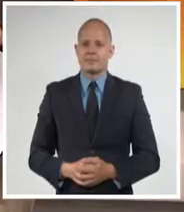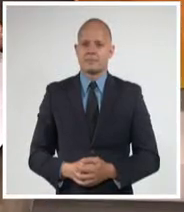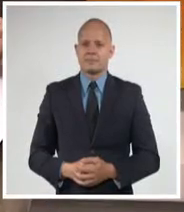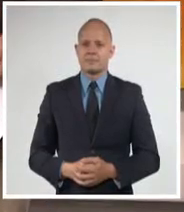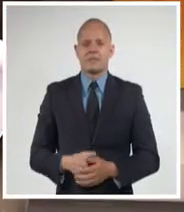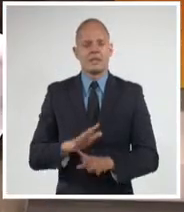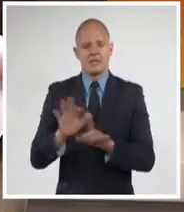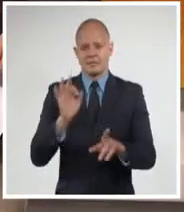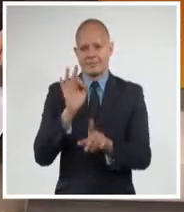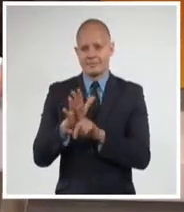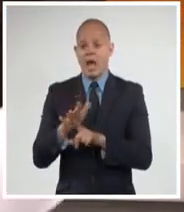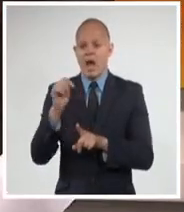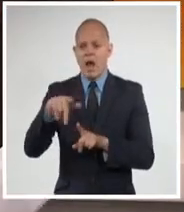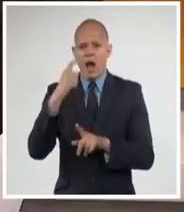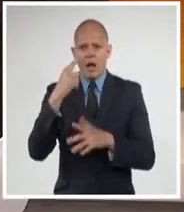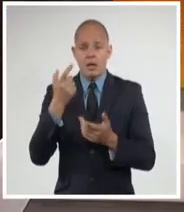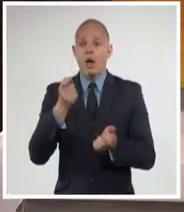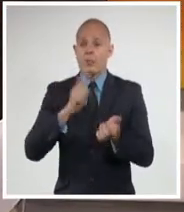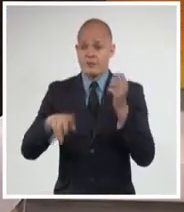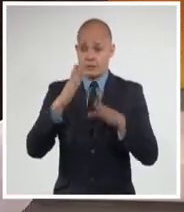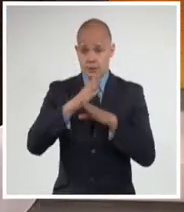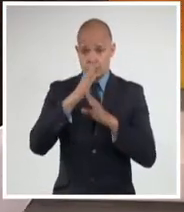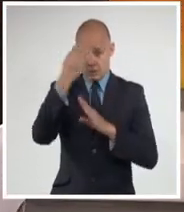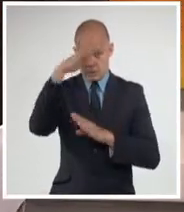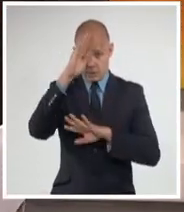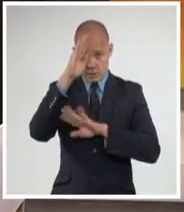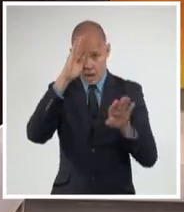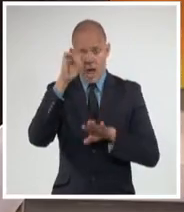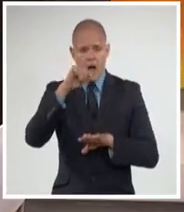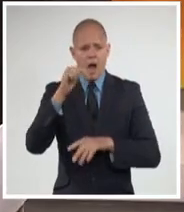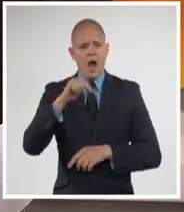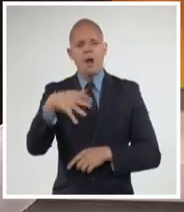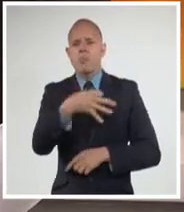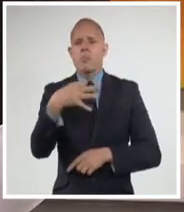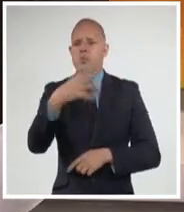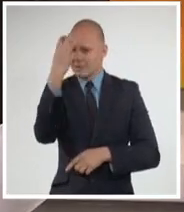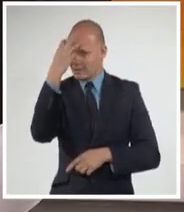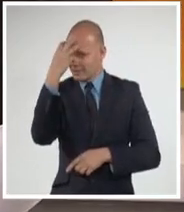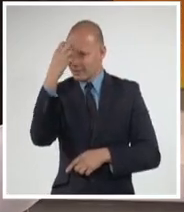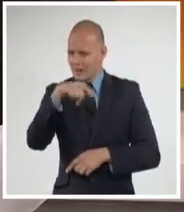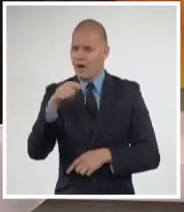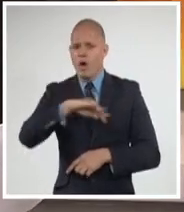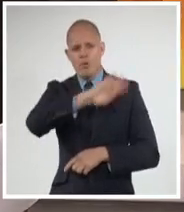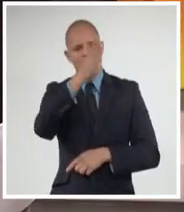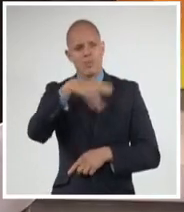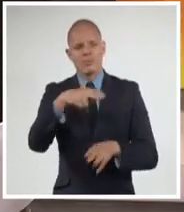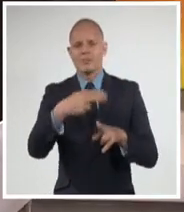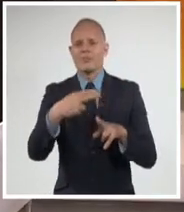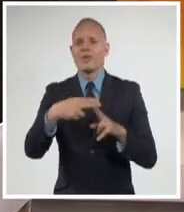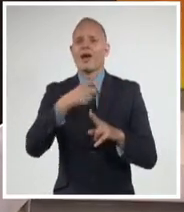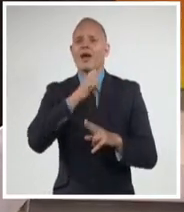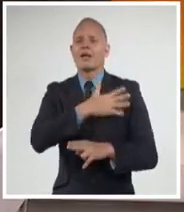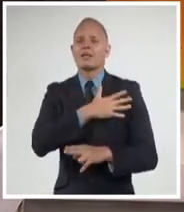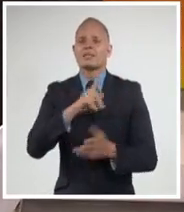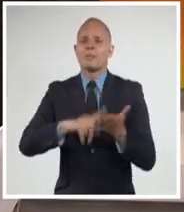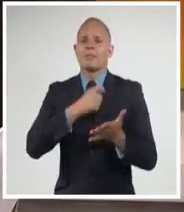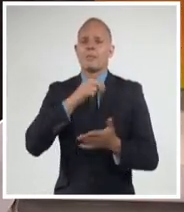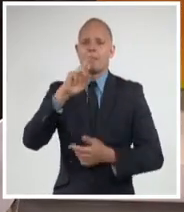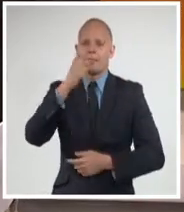Comenzamos en la provincia de Santiago de Cuba. La Loma de la Esperanza, en el municipio de Tercer Frente, acogió el tributo